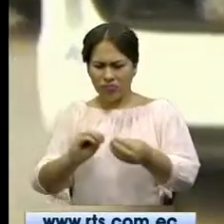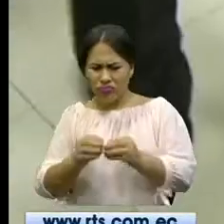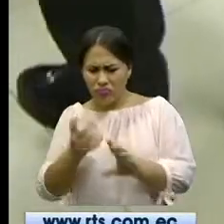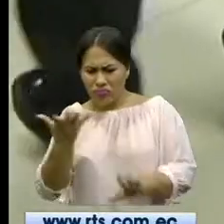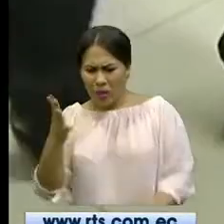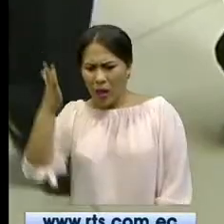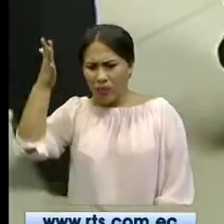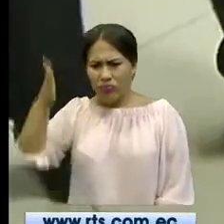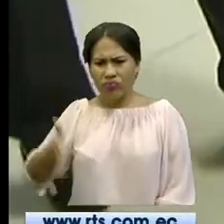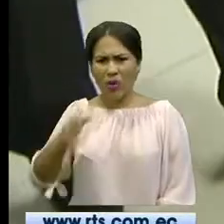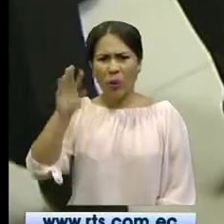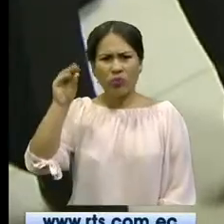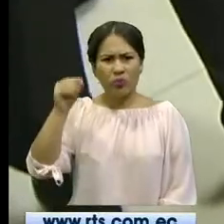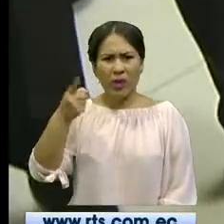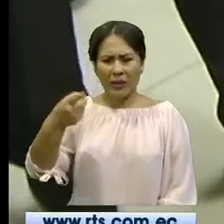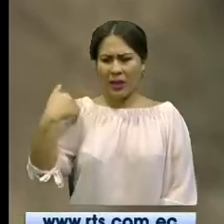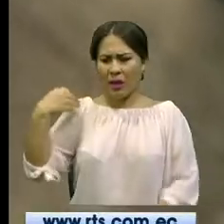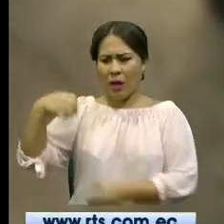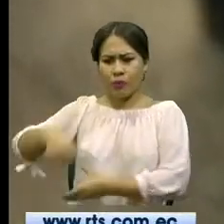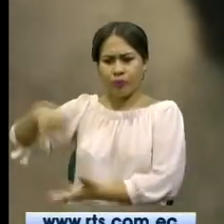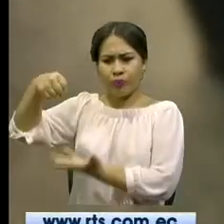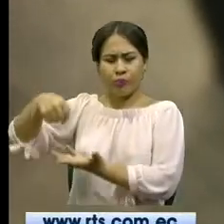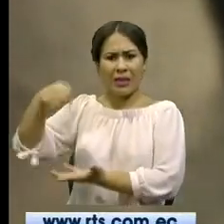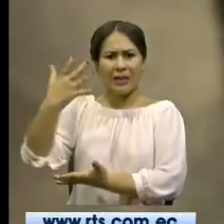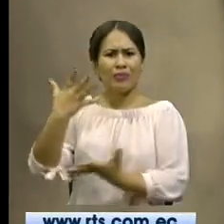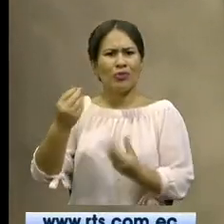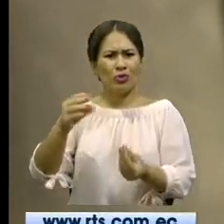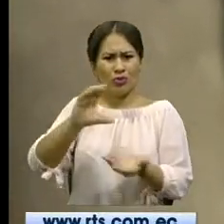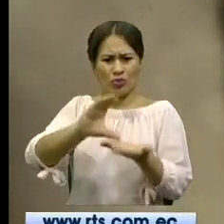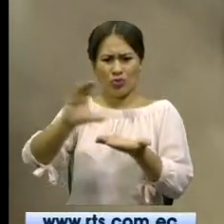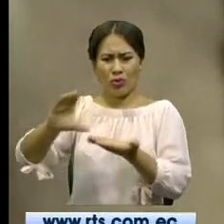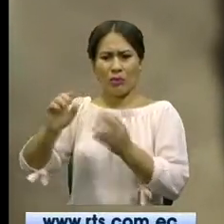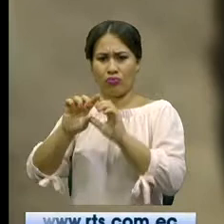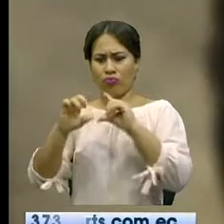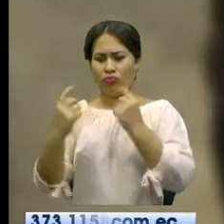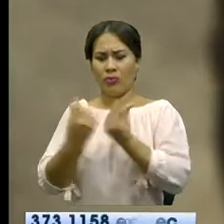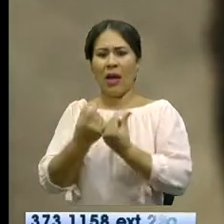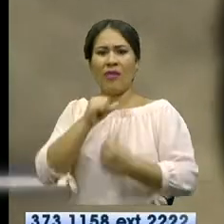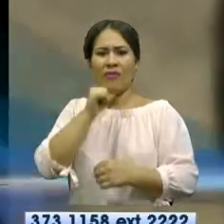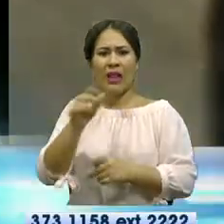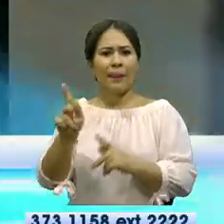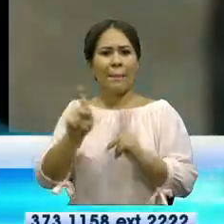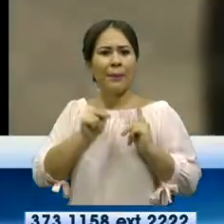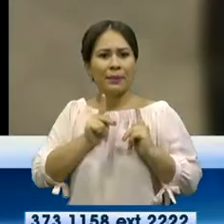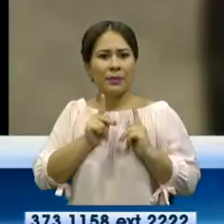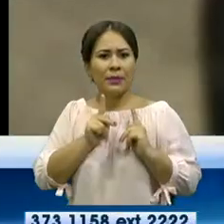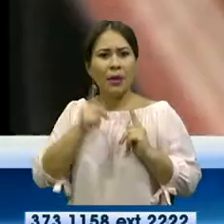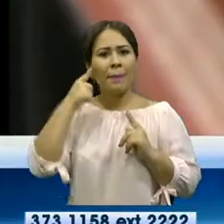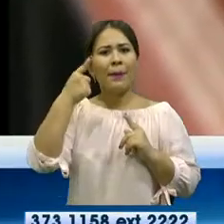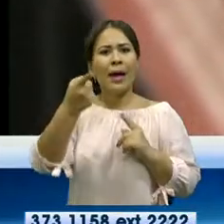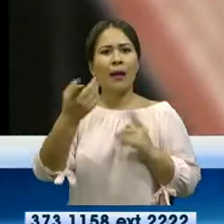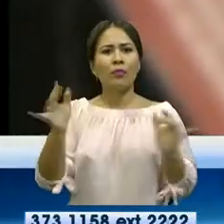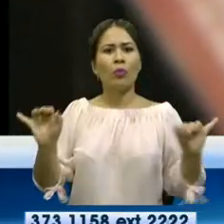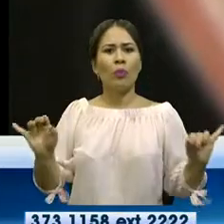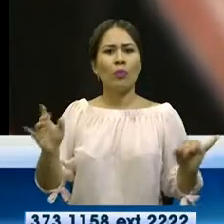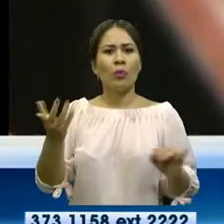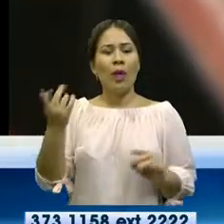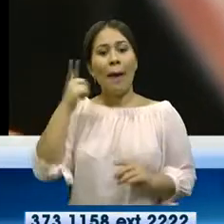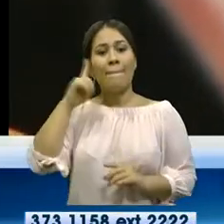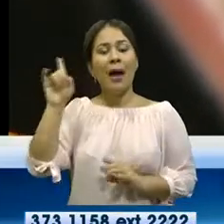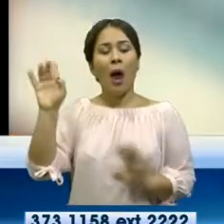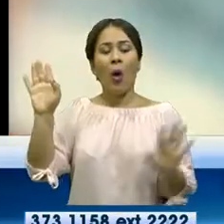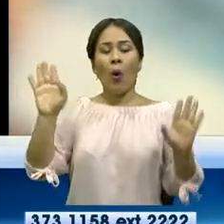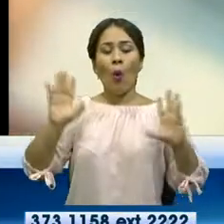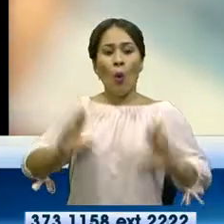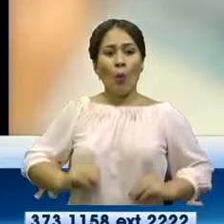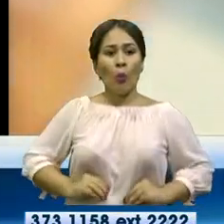oscuros. Llevaban 5 fundas que contenían cientos de frascos y sobres, con productos que supuestamente servían para reducir el colesterol, también